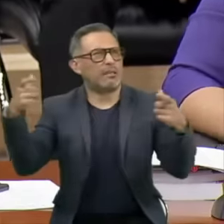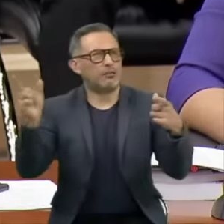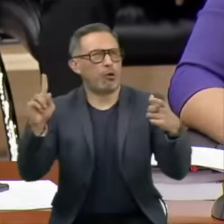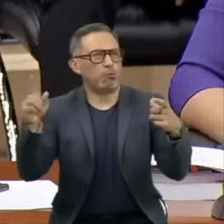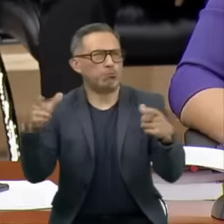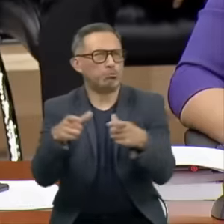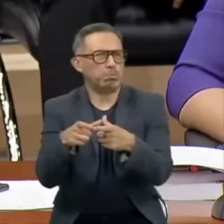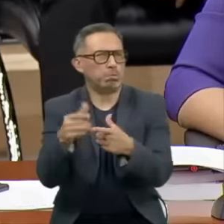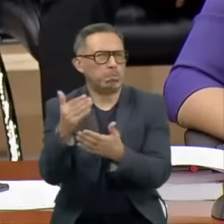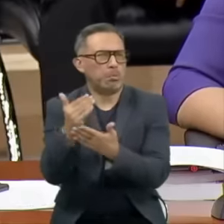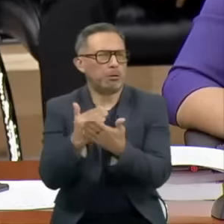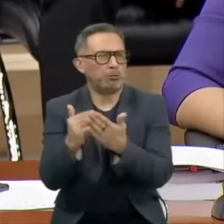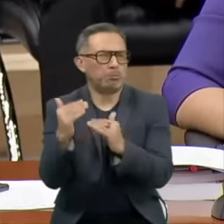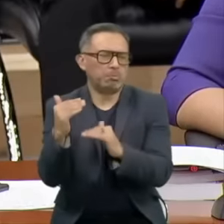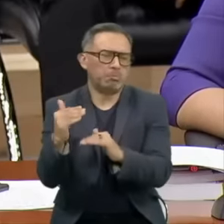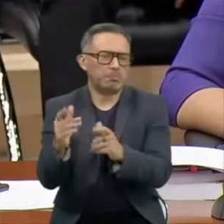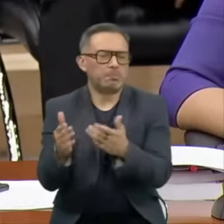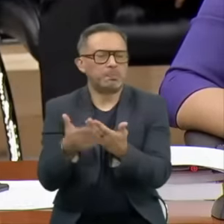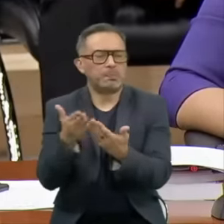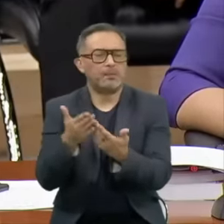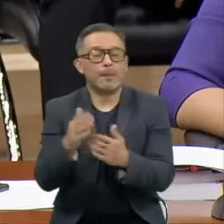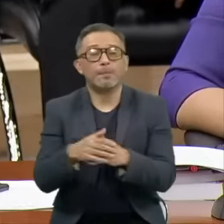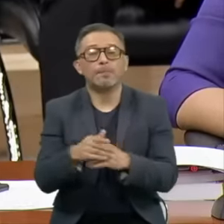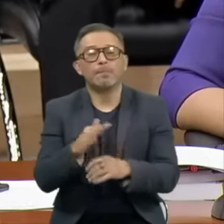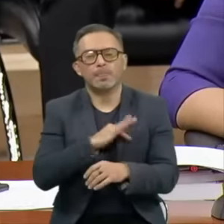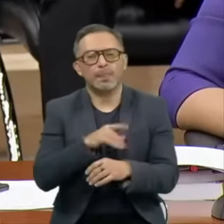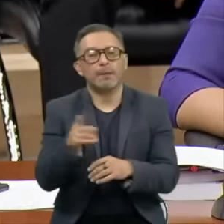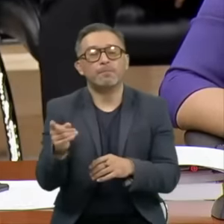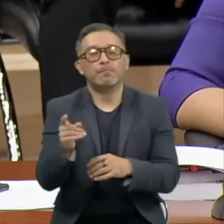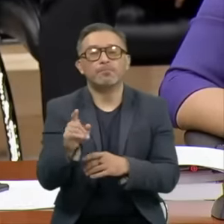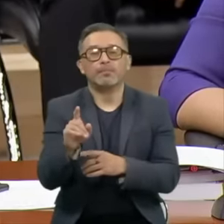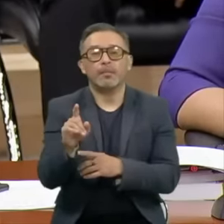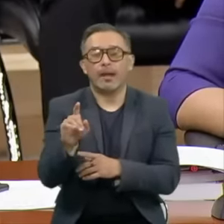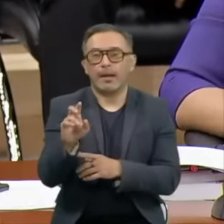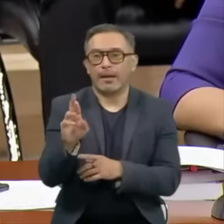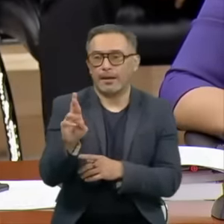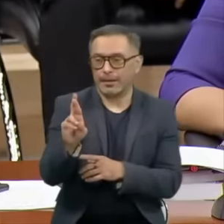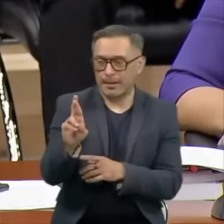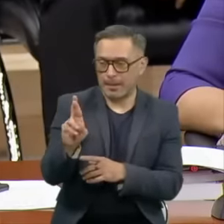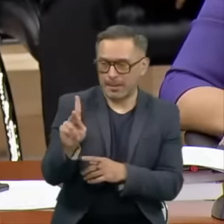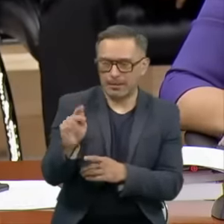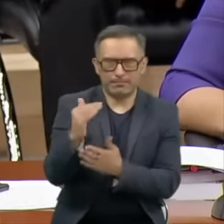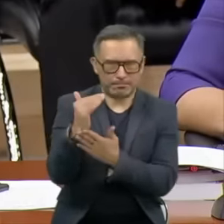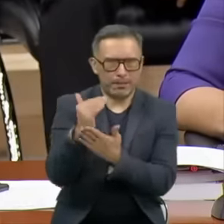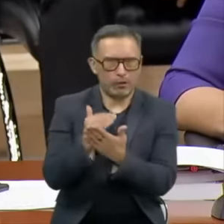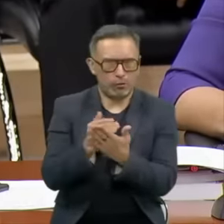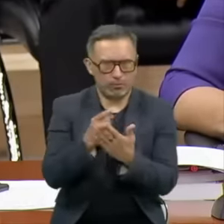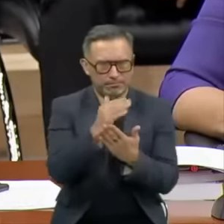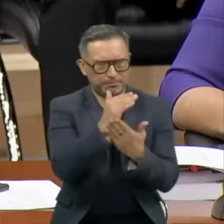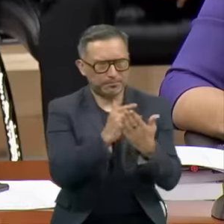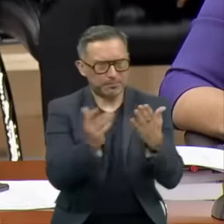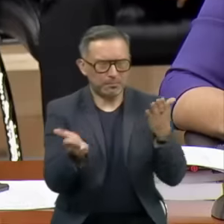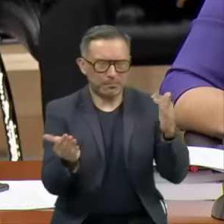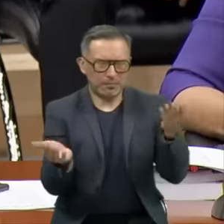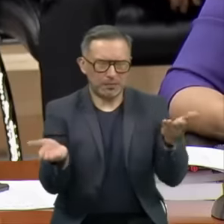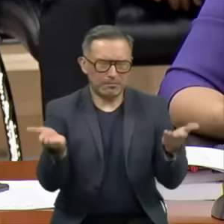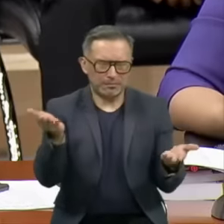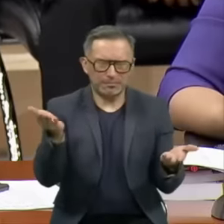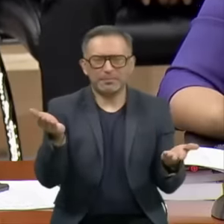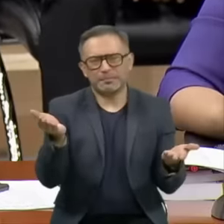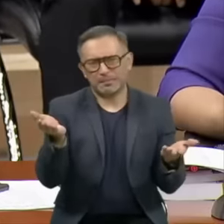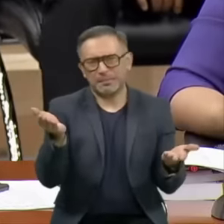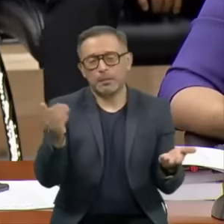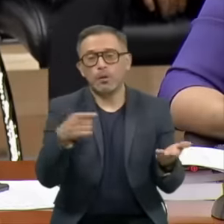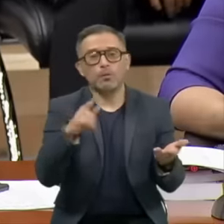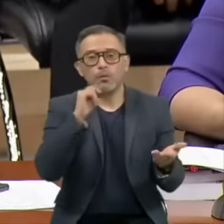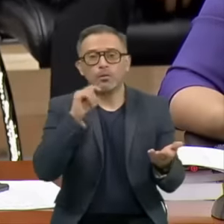que es menor la representación proporcional y por lo tanto atempera, pero no evita el tema de